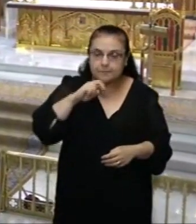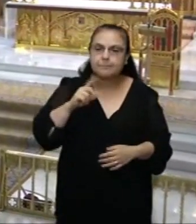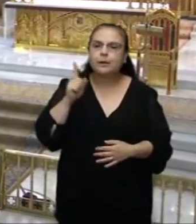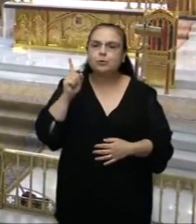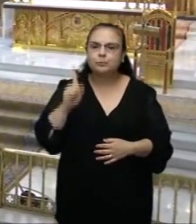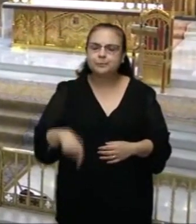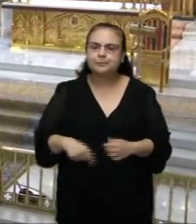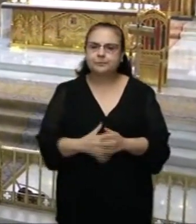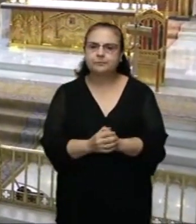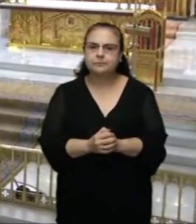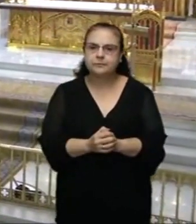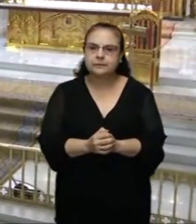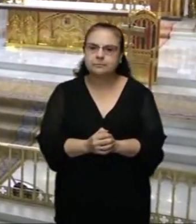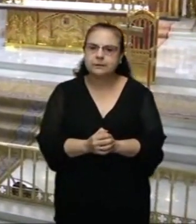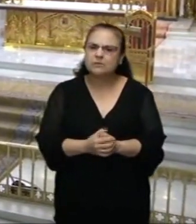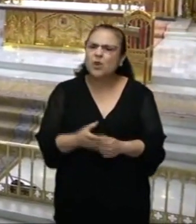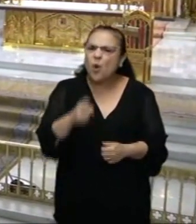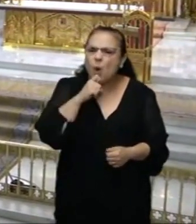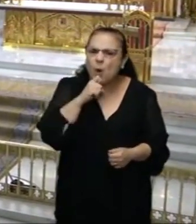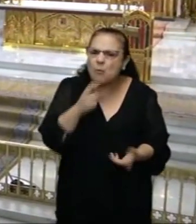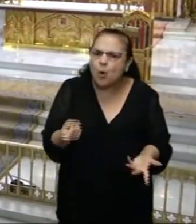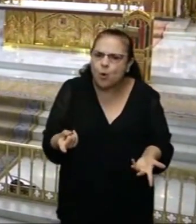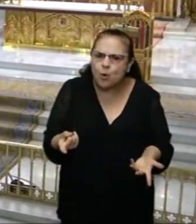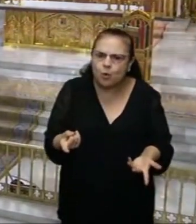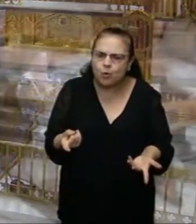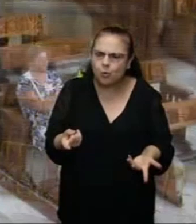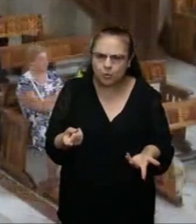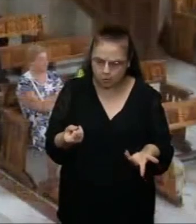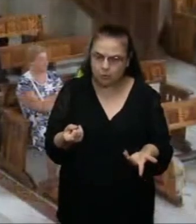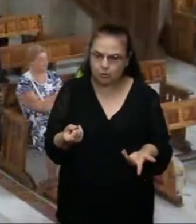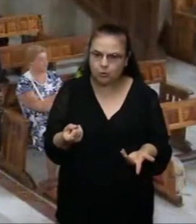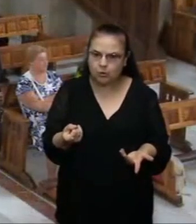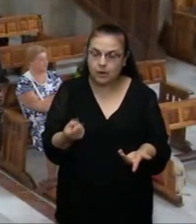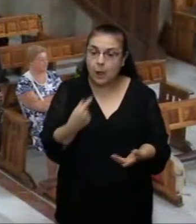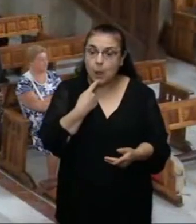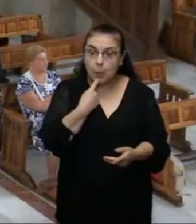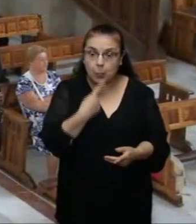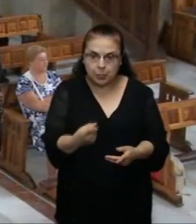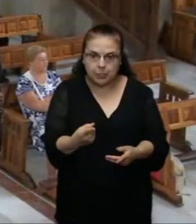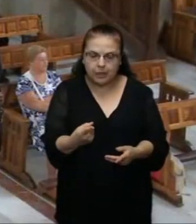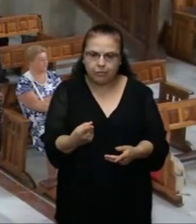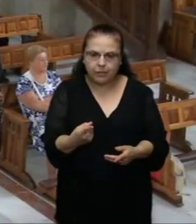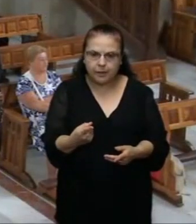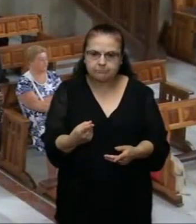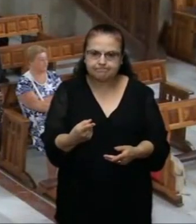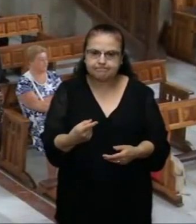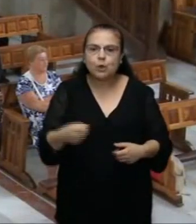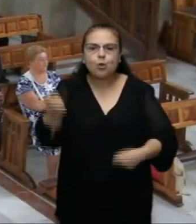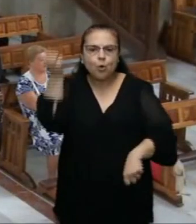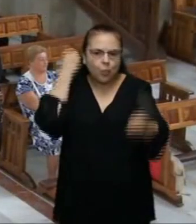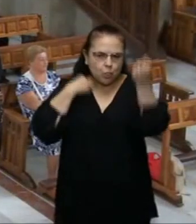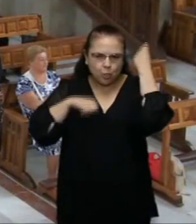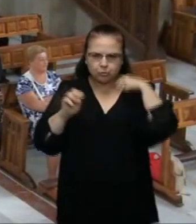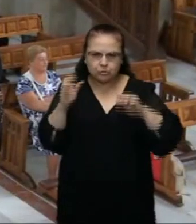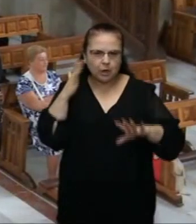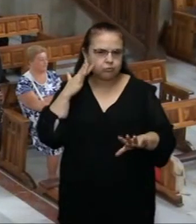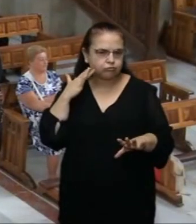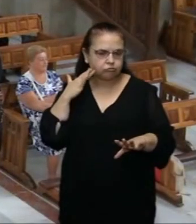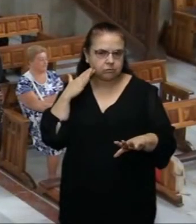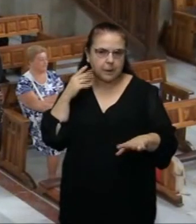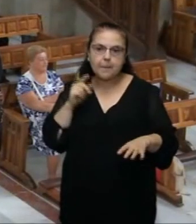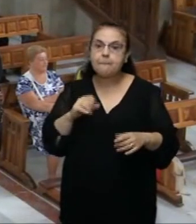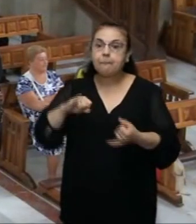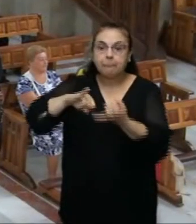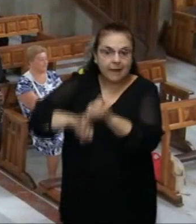presbítero, ¿cómo tiene que ser? Pues dice el que sea irreprochable, marido de una